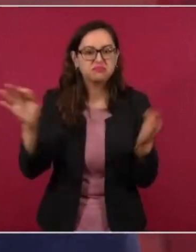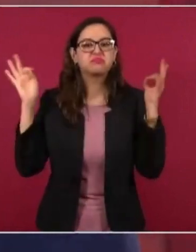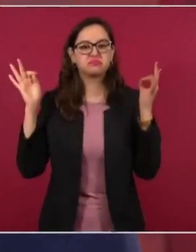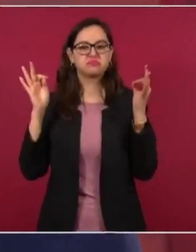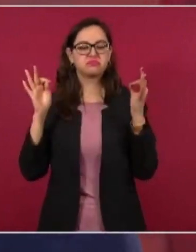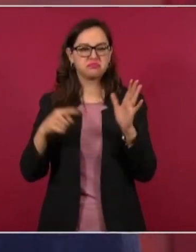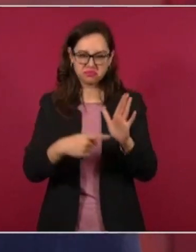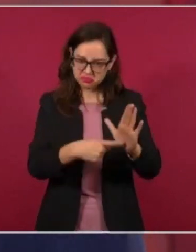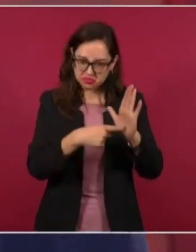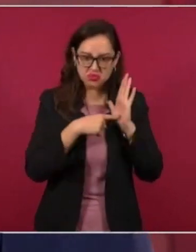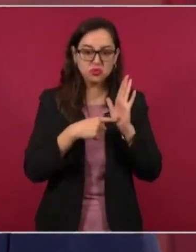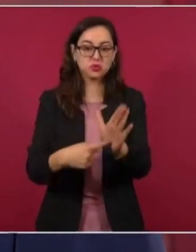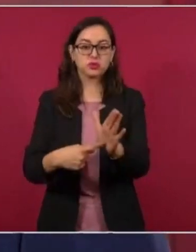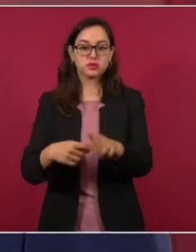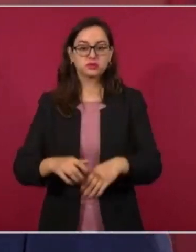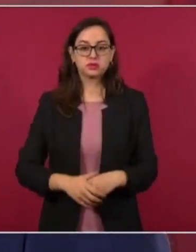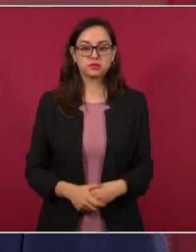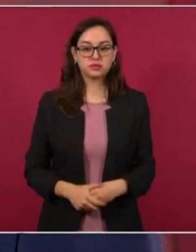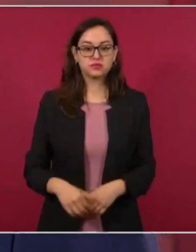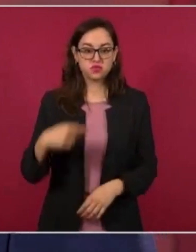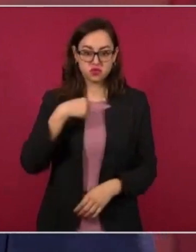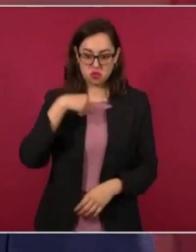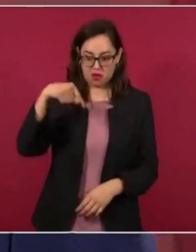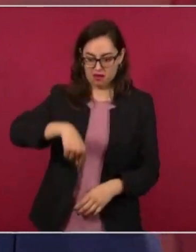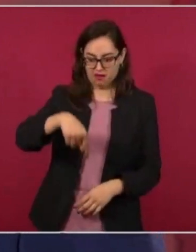Además, estoy aquí